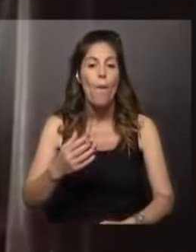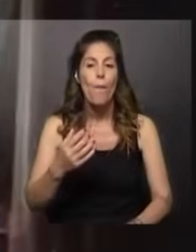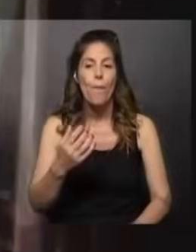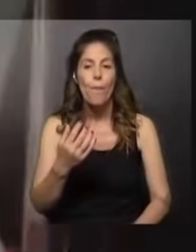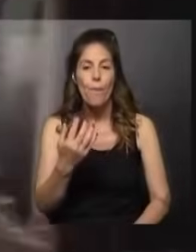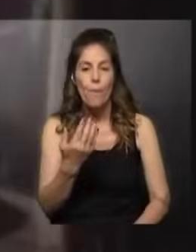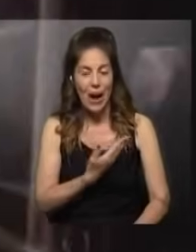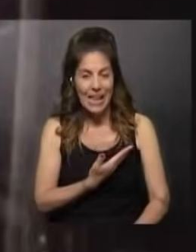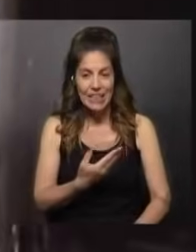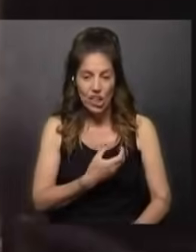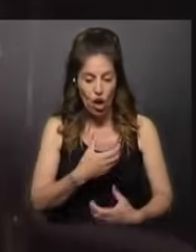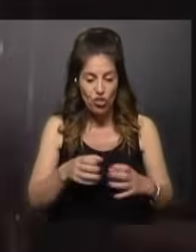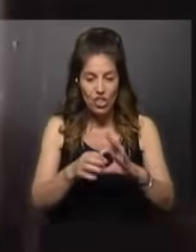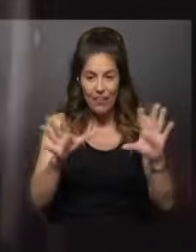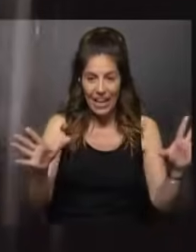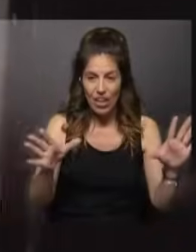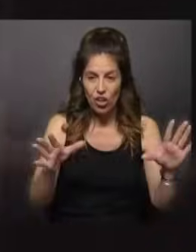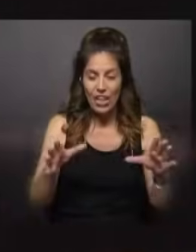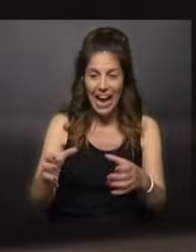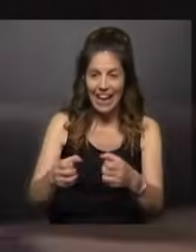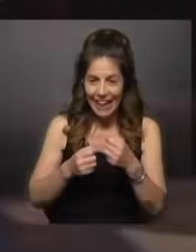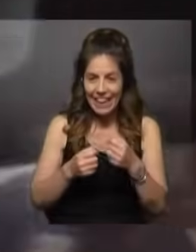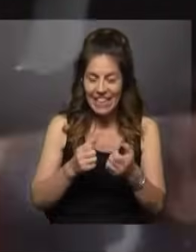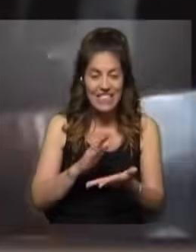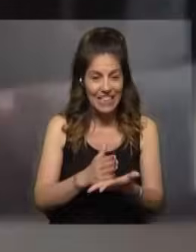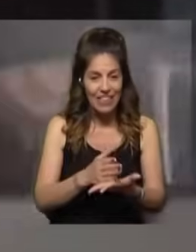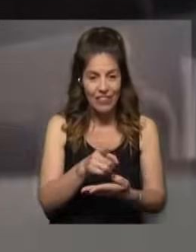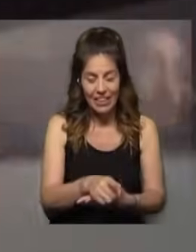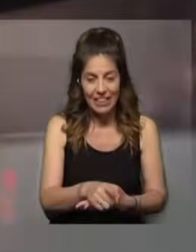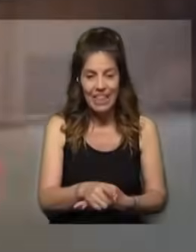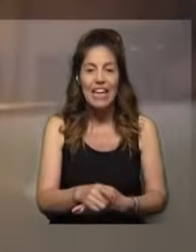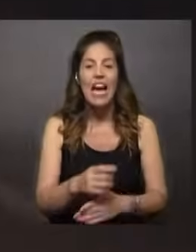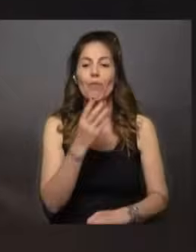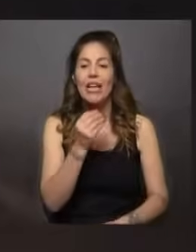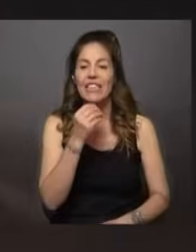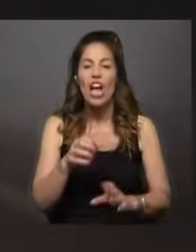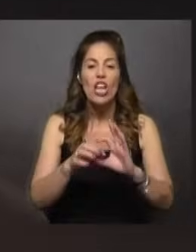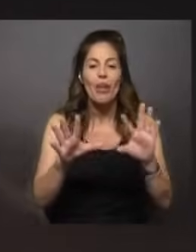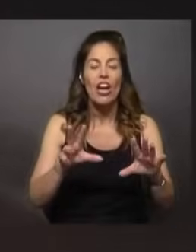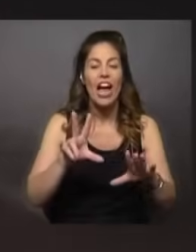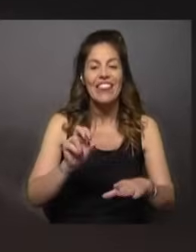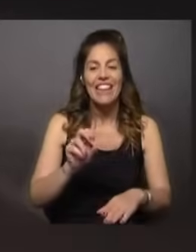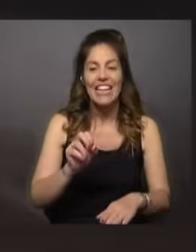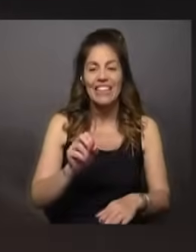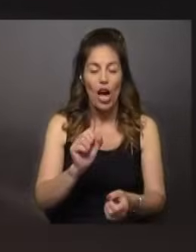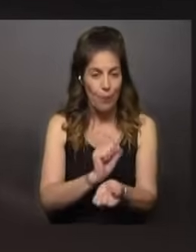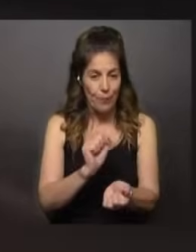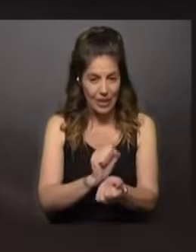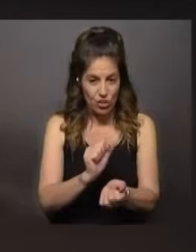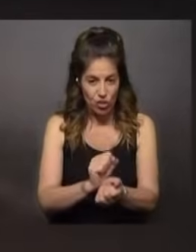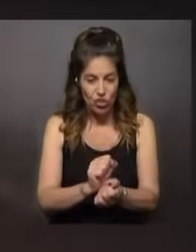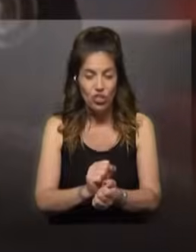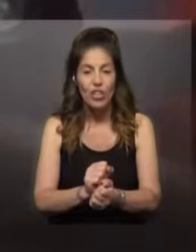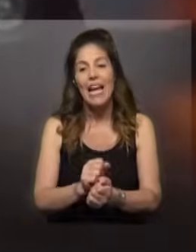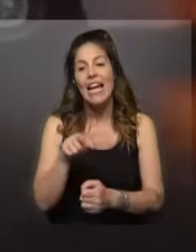12 reenes en la franja y las autoridades israelíes liberaron a 30 presos palestinos 10 reenes israelíes todas mujeres y dos